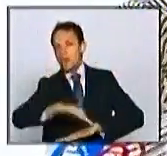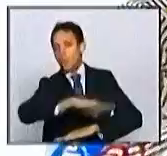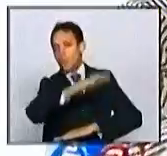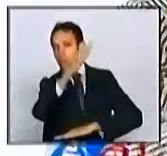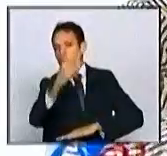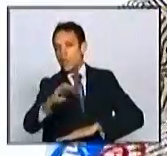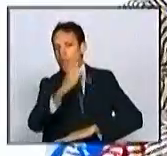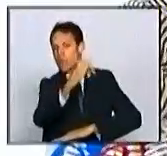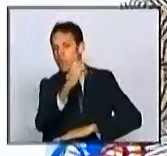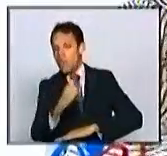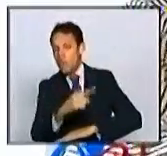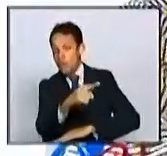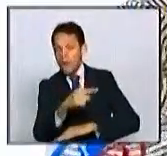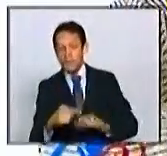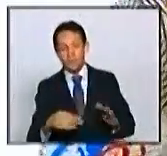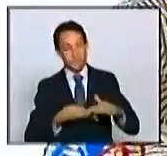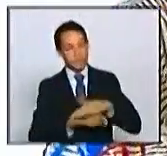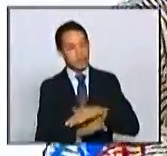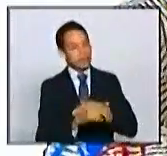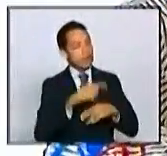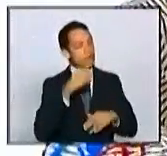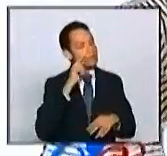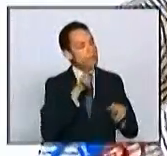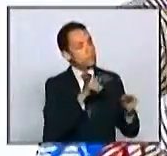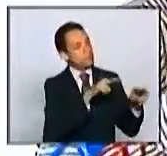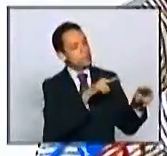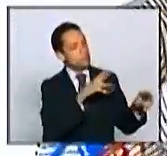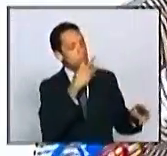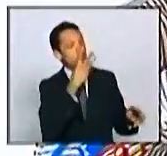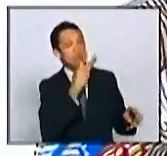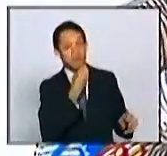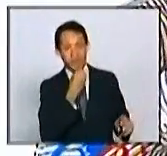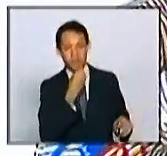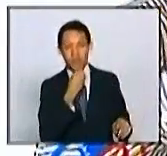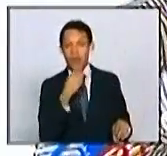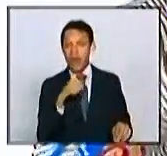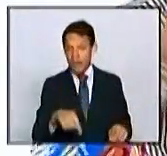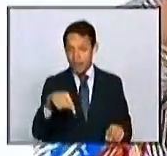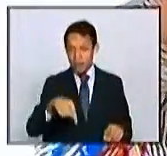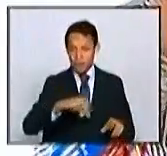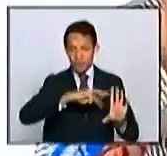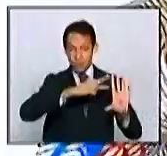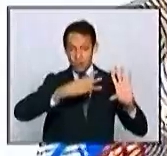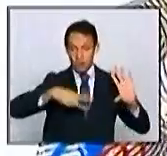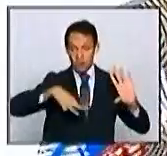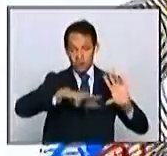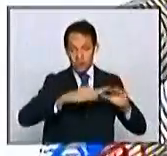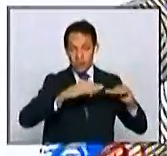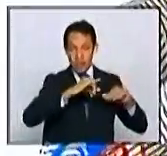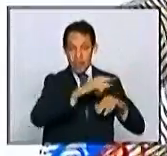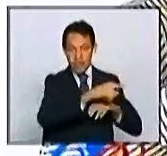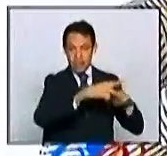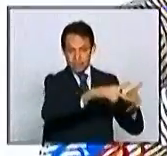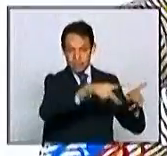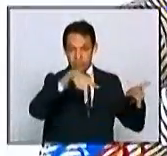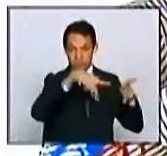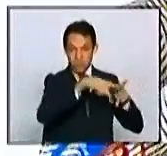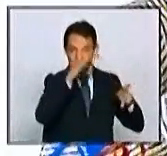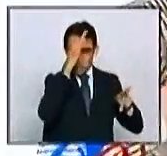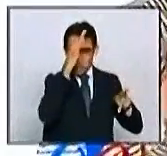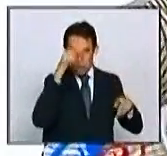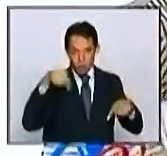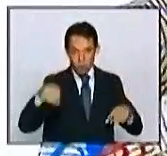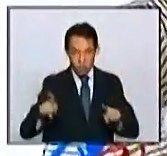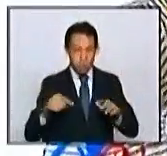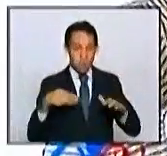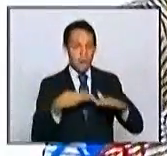equipo. Usted lo ha dicho muy bien en las palabras. La gente se ha individualizado. El egocentrismo los está llevando